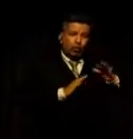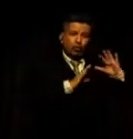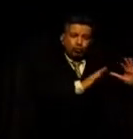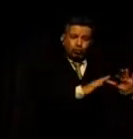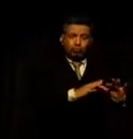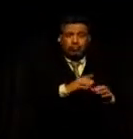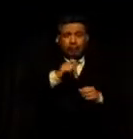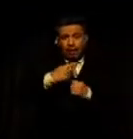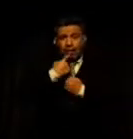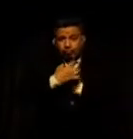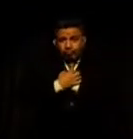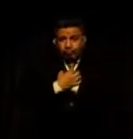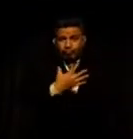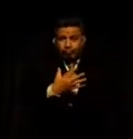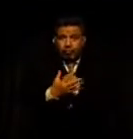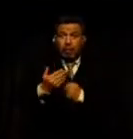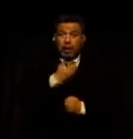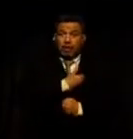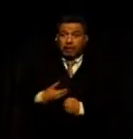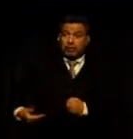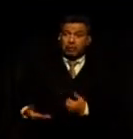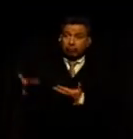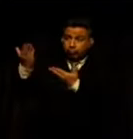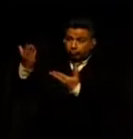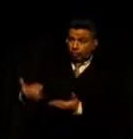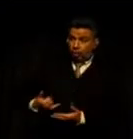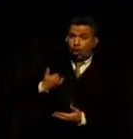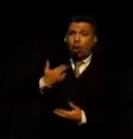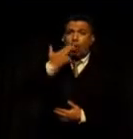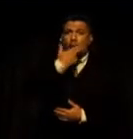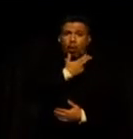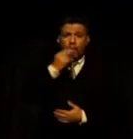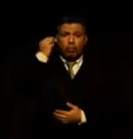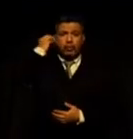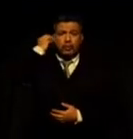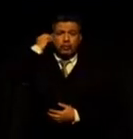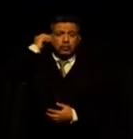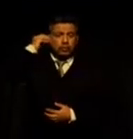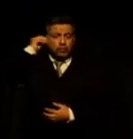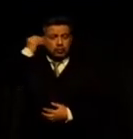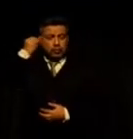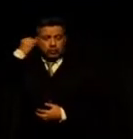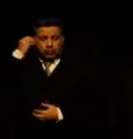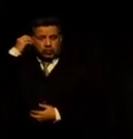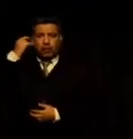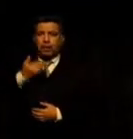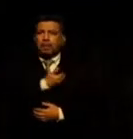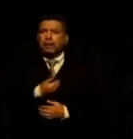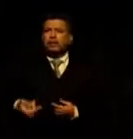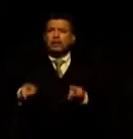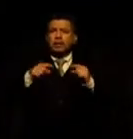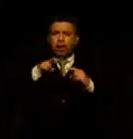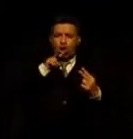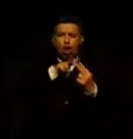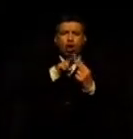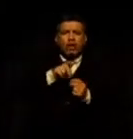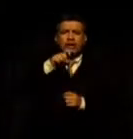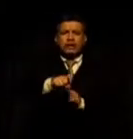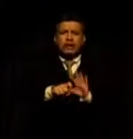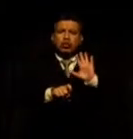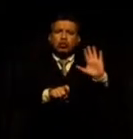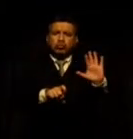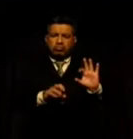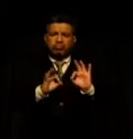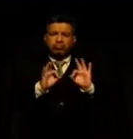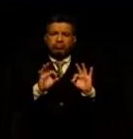tenemos que decir que tenemos un presidente joven un presidente comprometido un presidente que también conoce las necesidades de